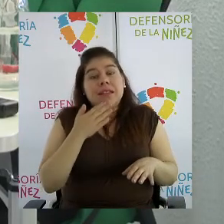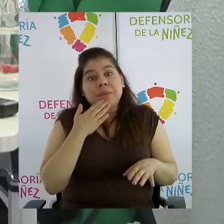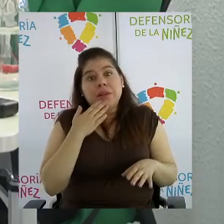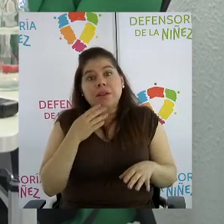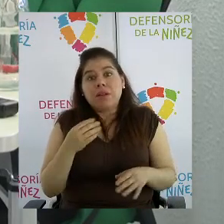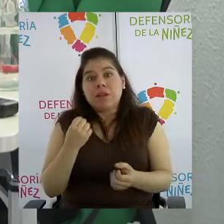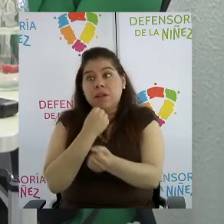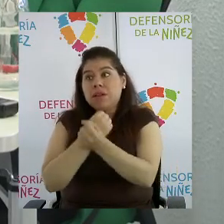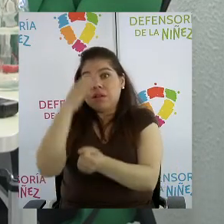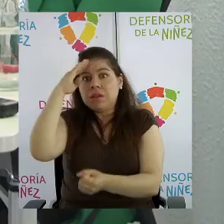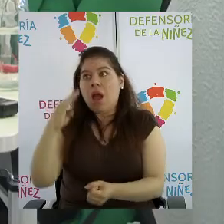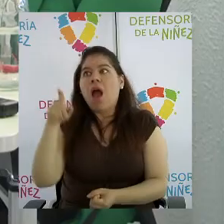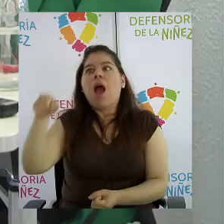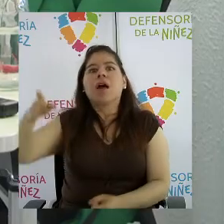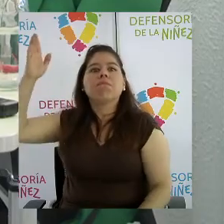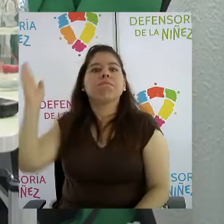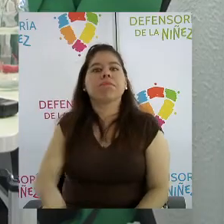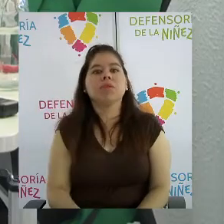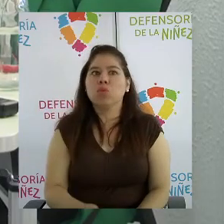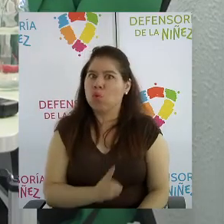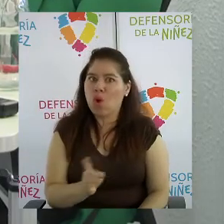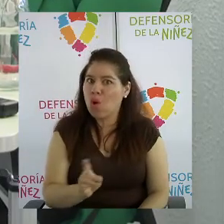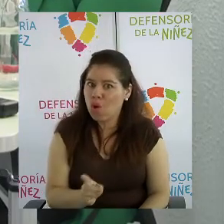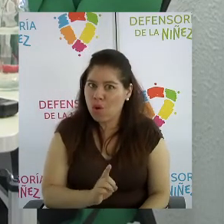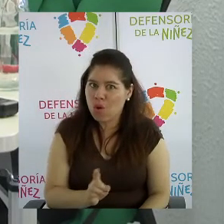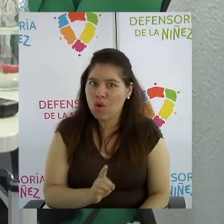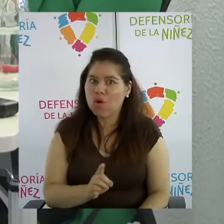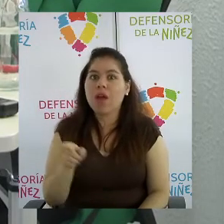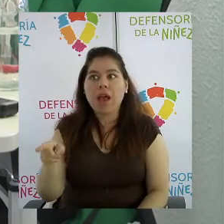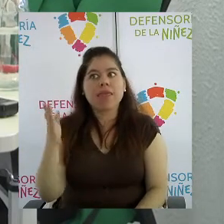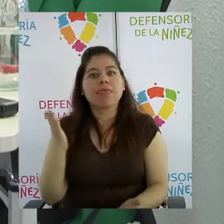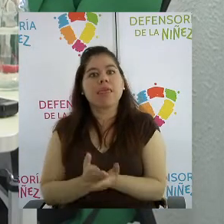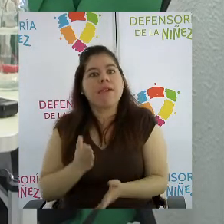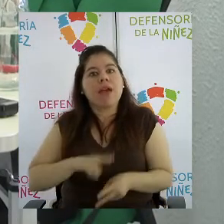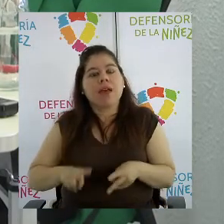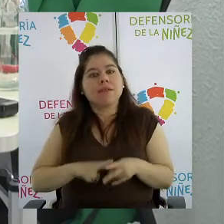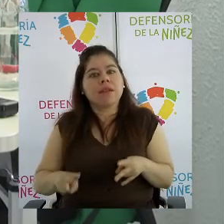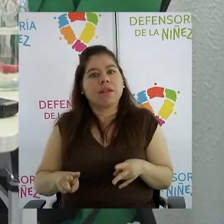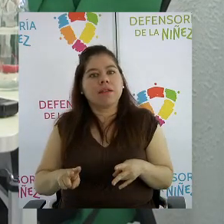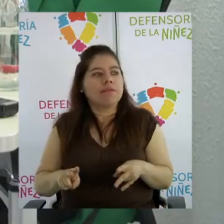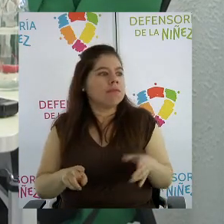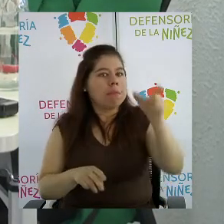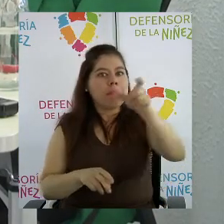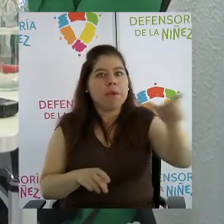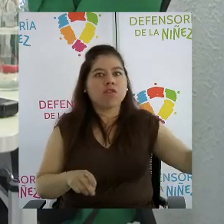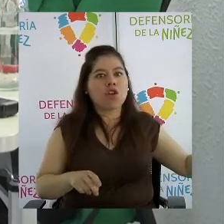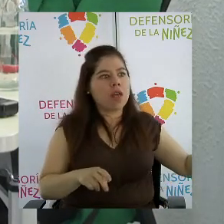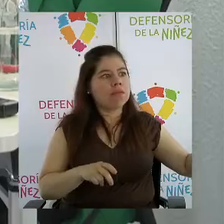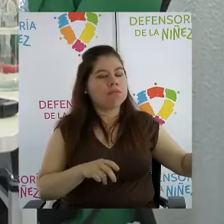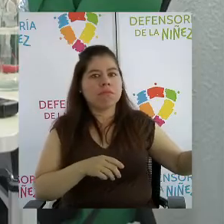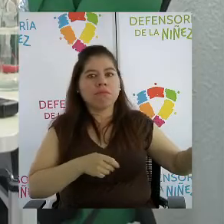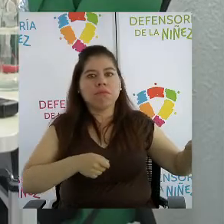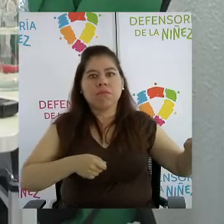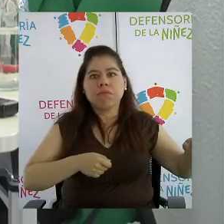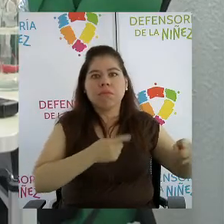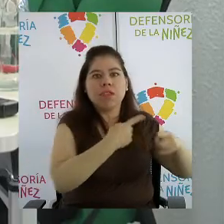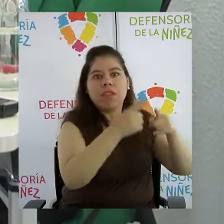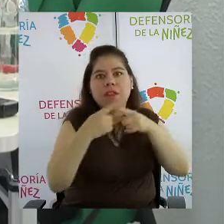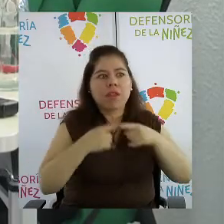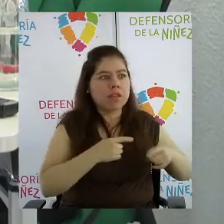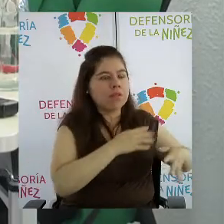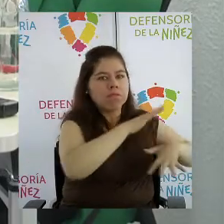no tiene que actuar. Carabineros tiene que hacer lo que debe, que es detener a las personas que cometen delito, prevenir